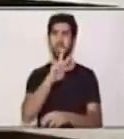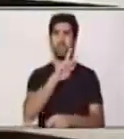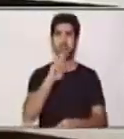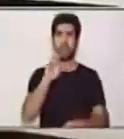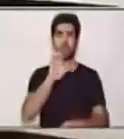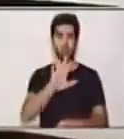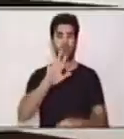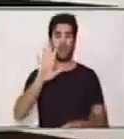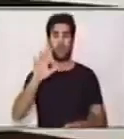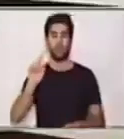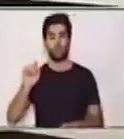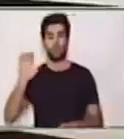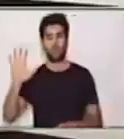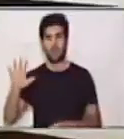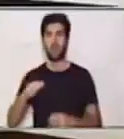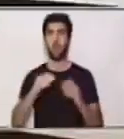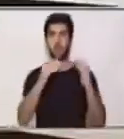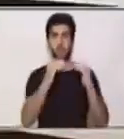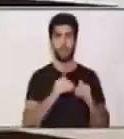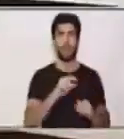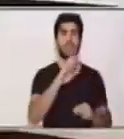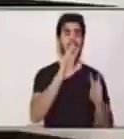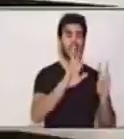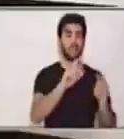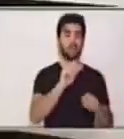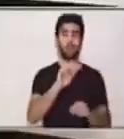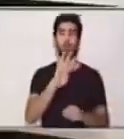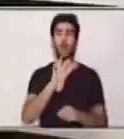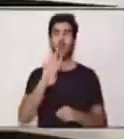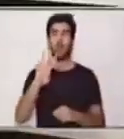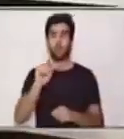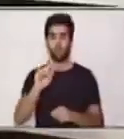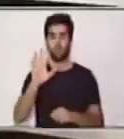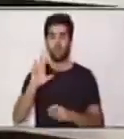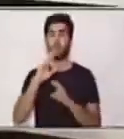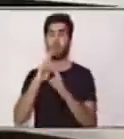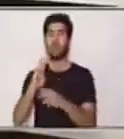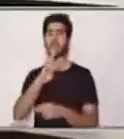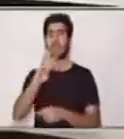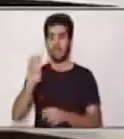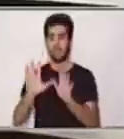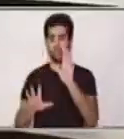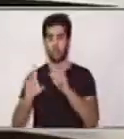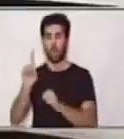255.5 y 7 por 44.5 nos va a dar